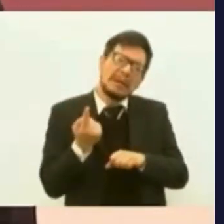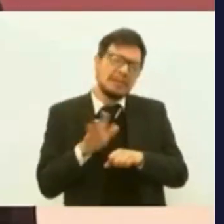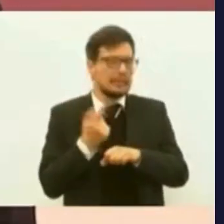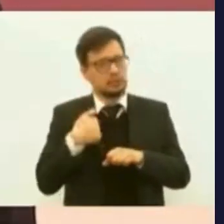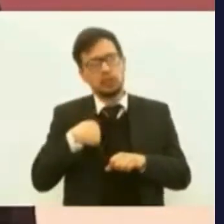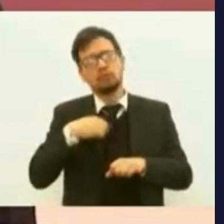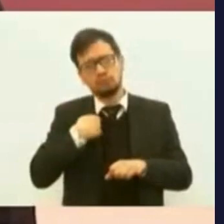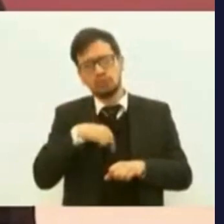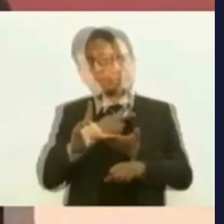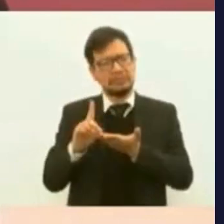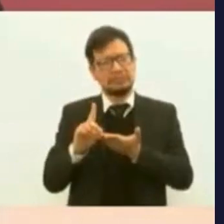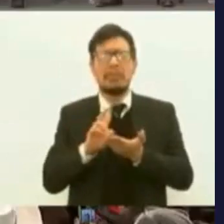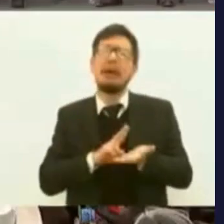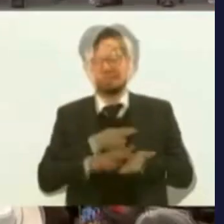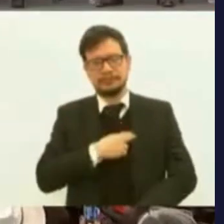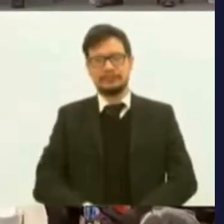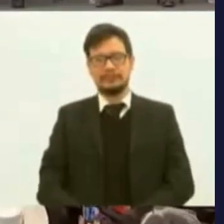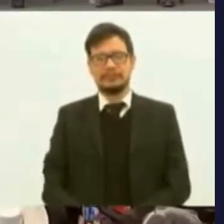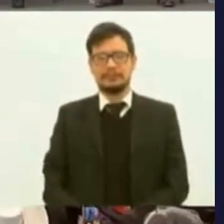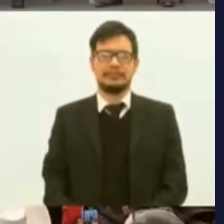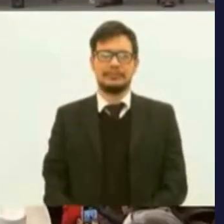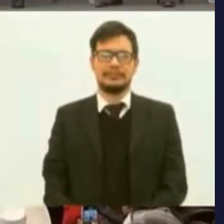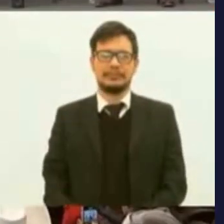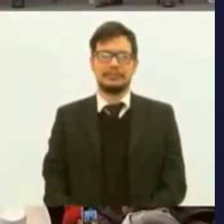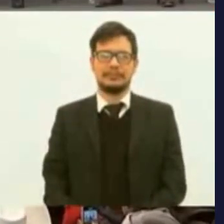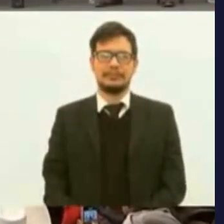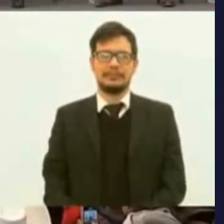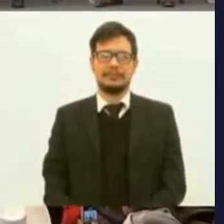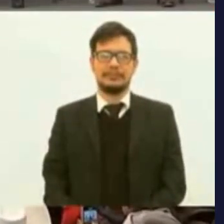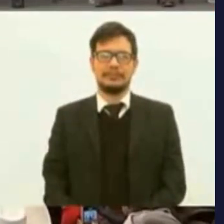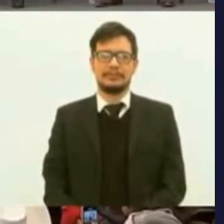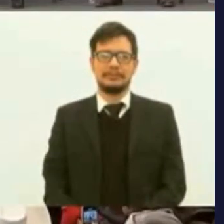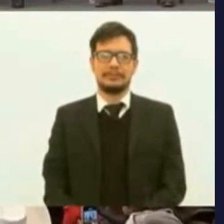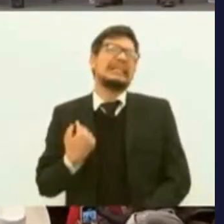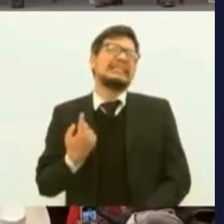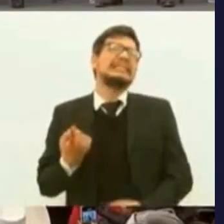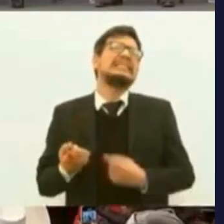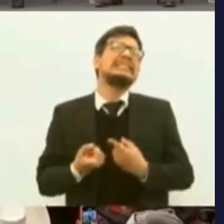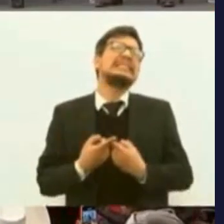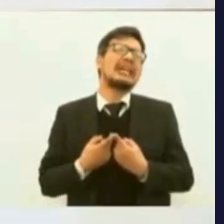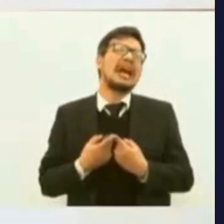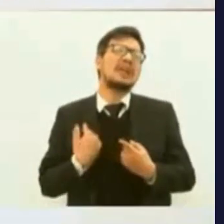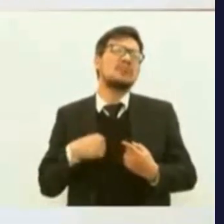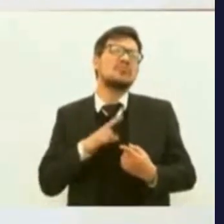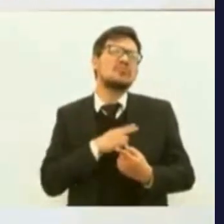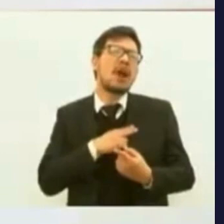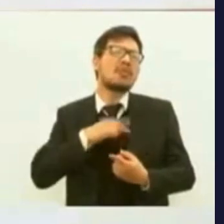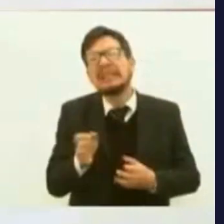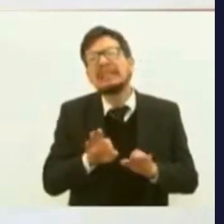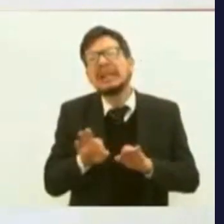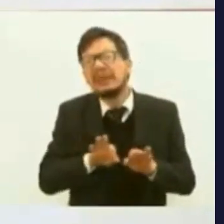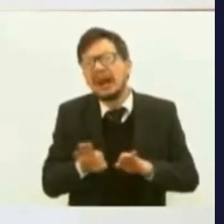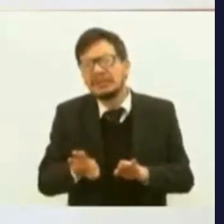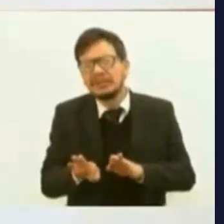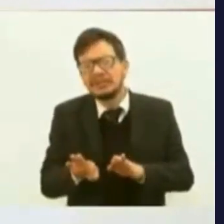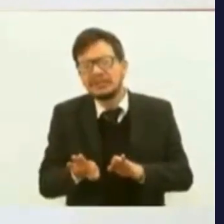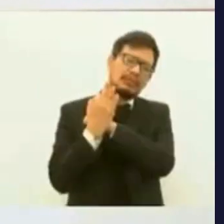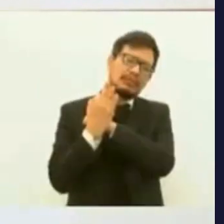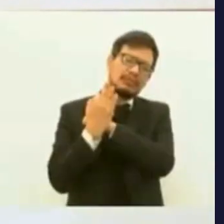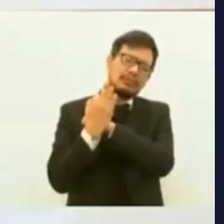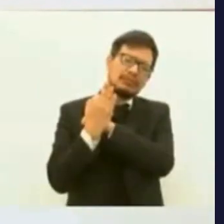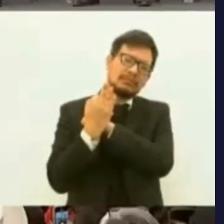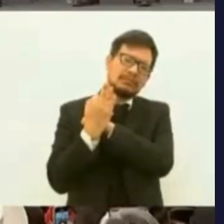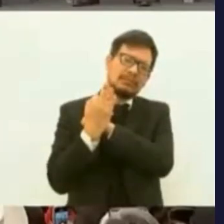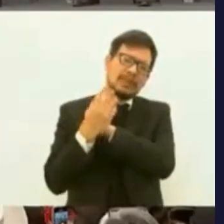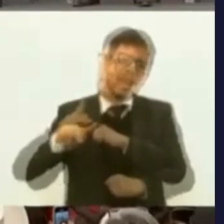y autoridad política. Además, ¿quién es nuestro amo? El pueblo. ¿Para quién trabajamos? ¿Quién nos defiende?